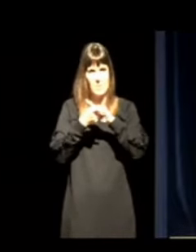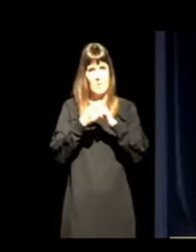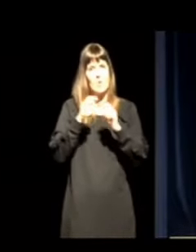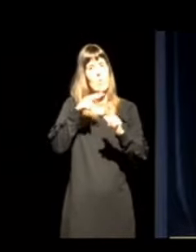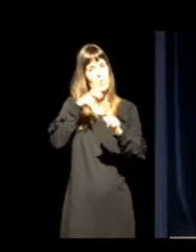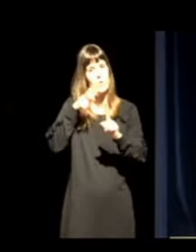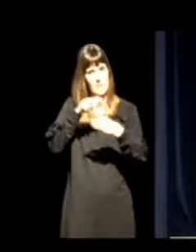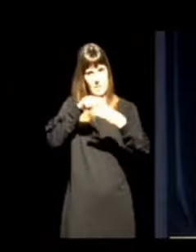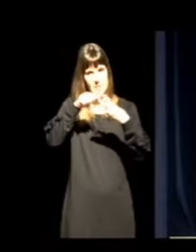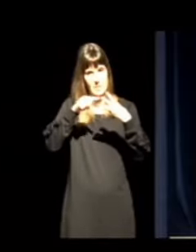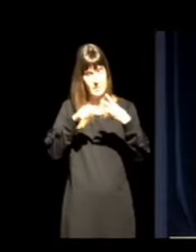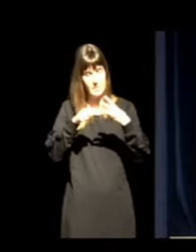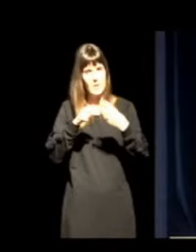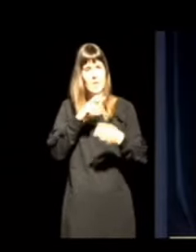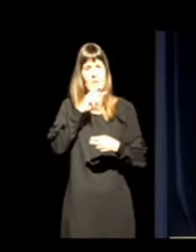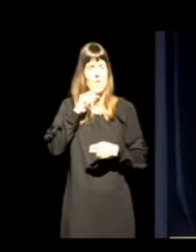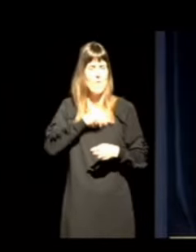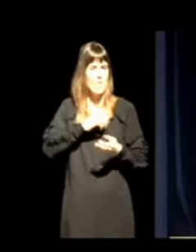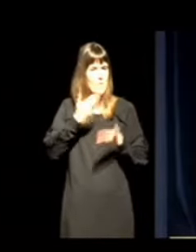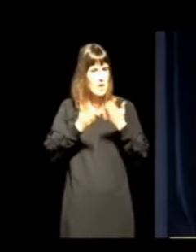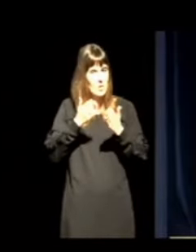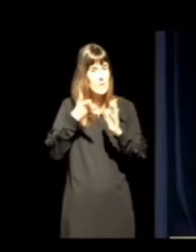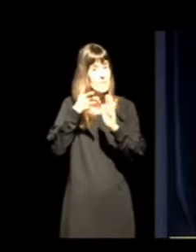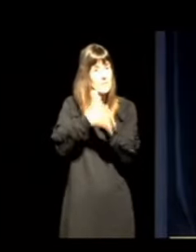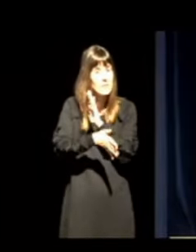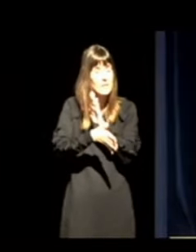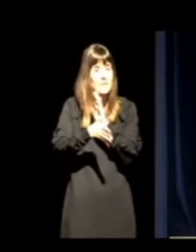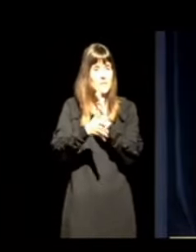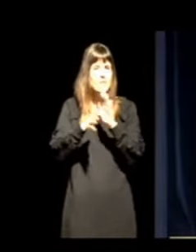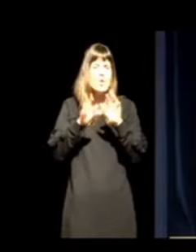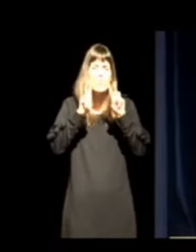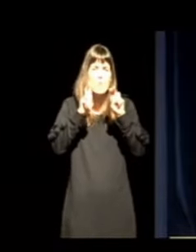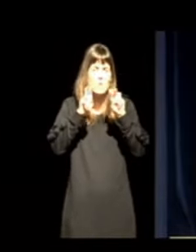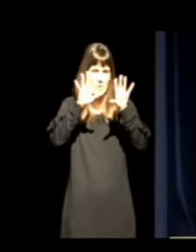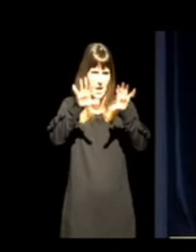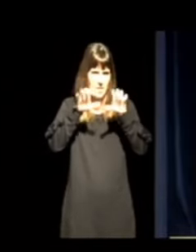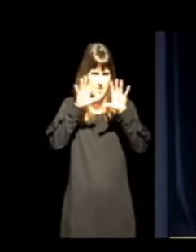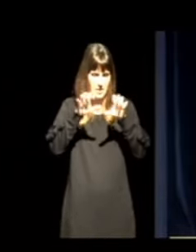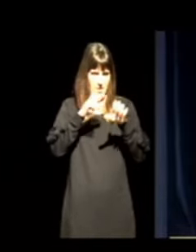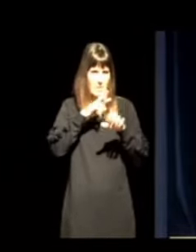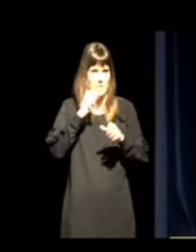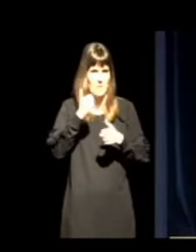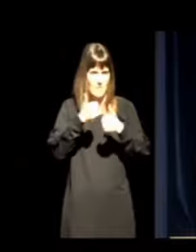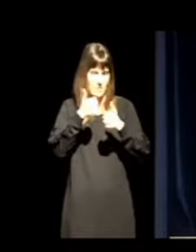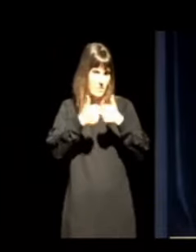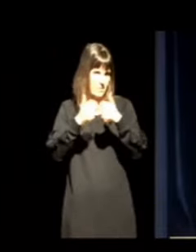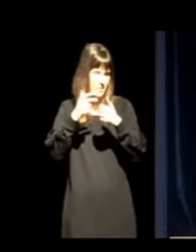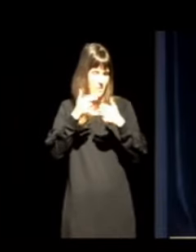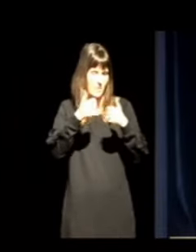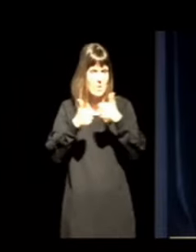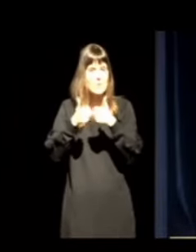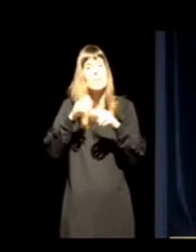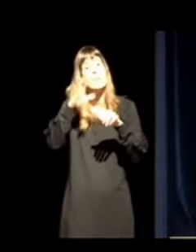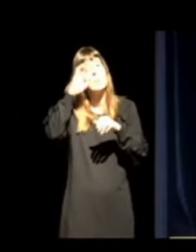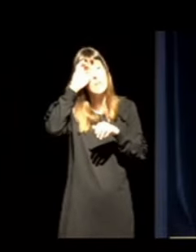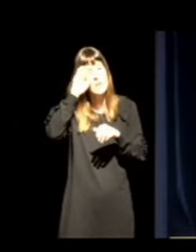otros valores implica aprender otros valores y sentir el goce de estar bien, prestar escucha propia de los